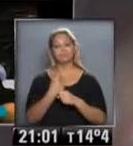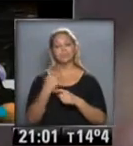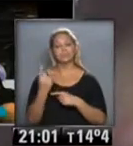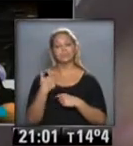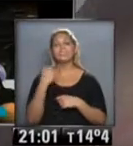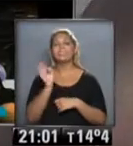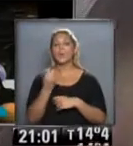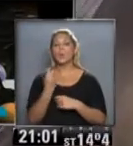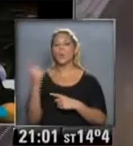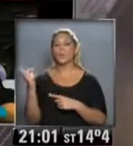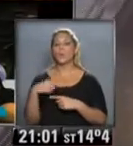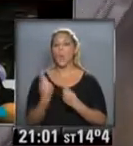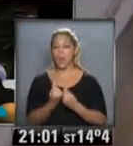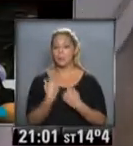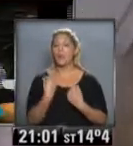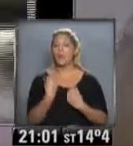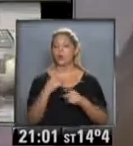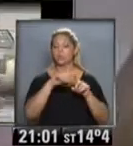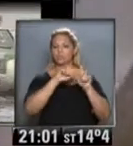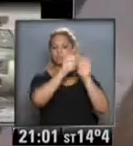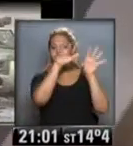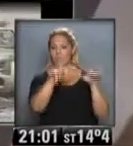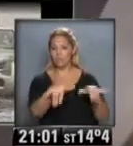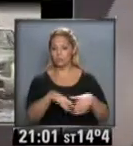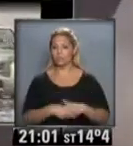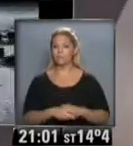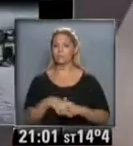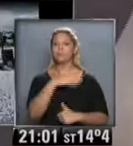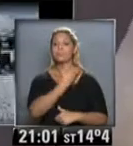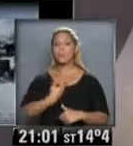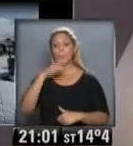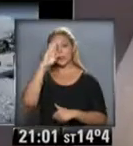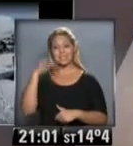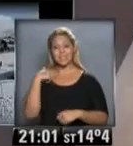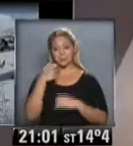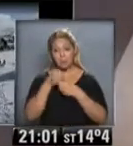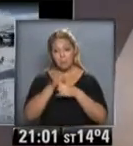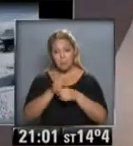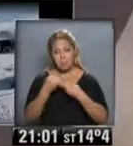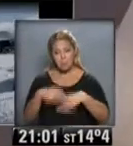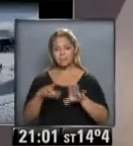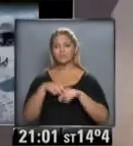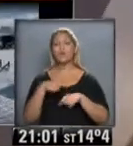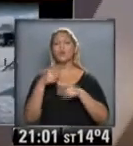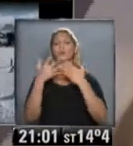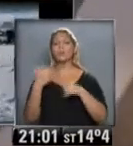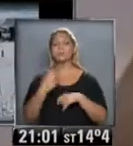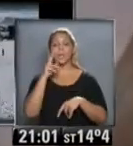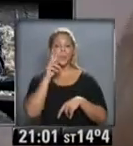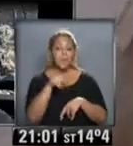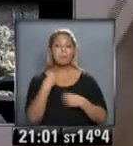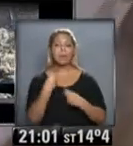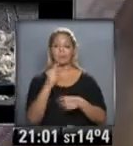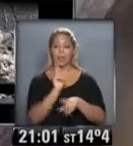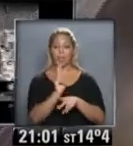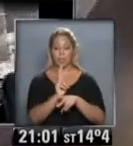establecer un plazo para la erupción. La presidenta lanzó el programa Mirar para Cuidar. Realizarán seguimientos